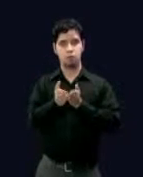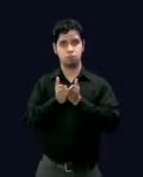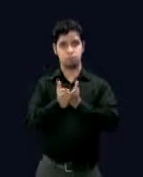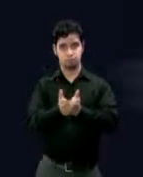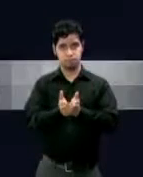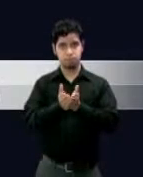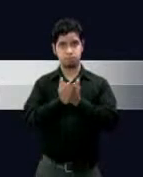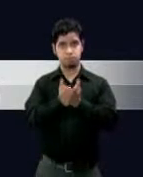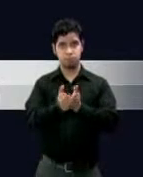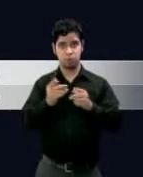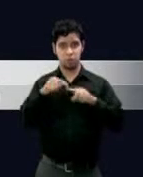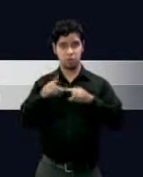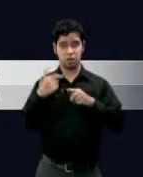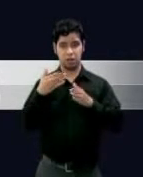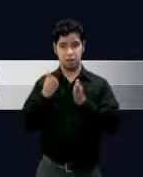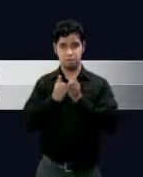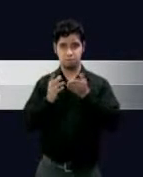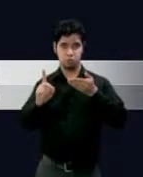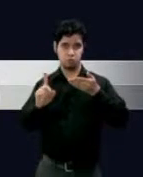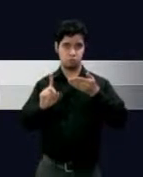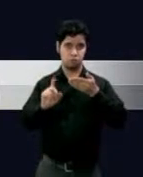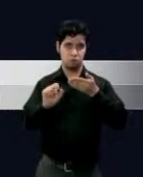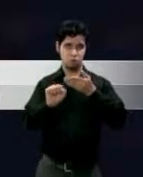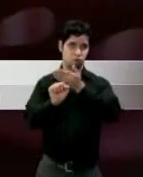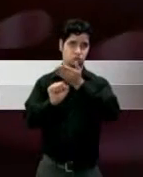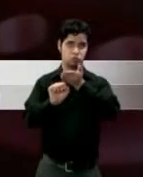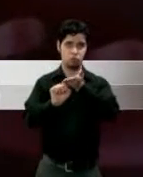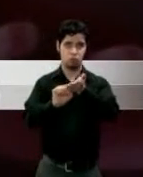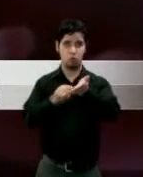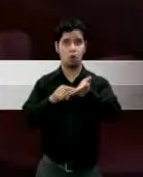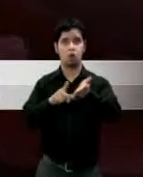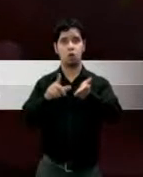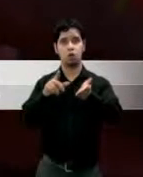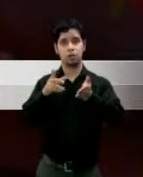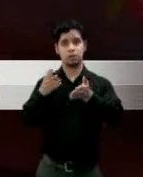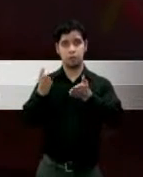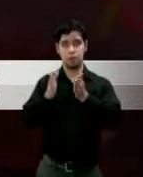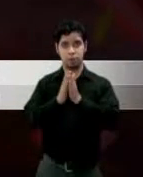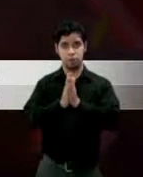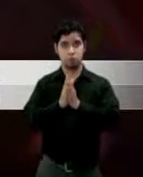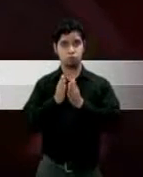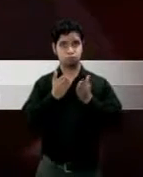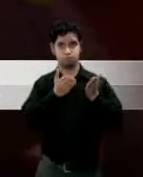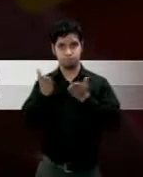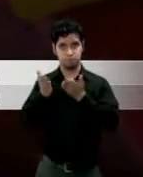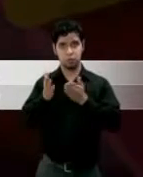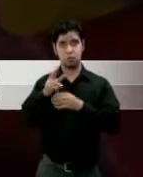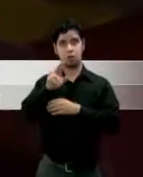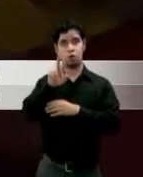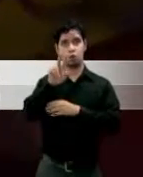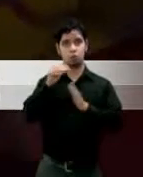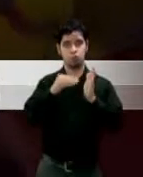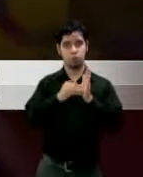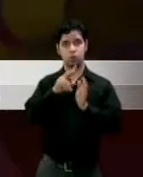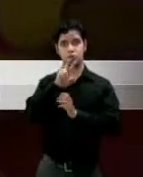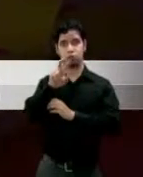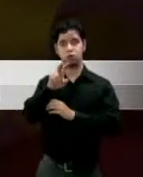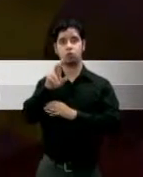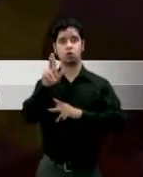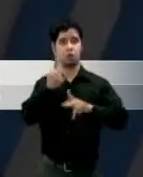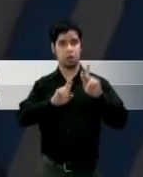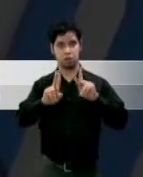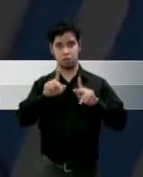tras la colisión del navío se inició el desalojo de 4.200 pasajeros y que al capitán las 32 víctimas murieron